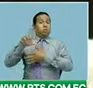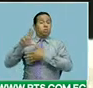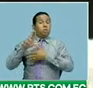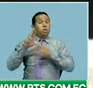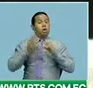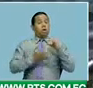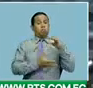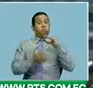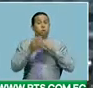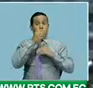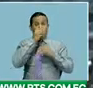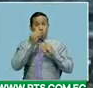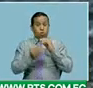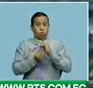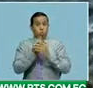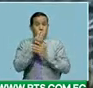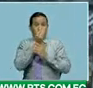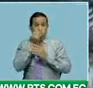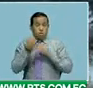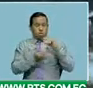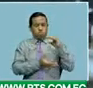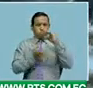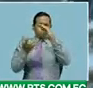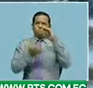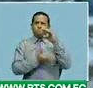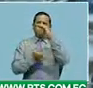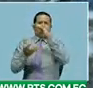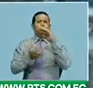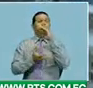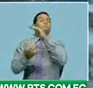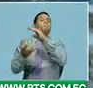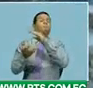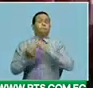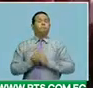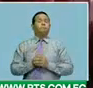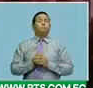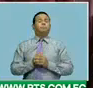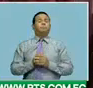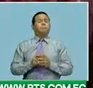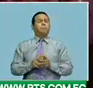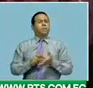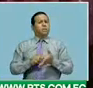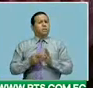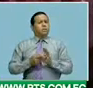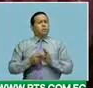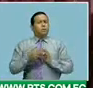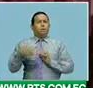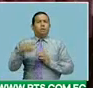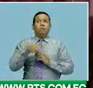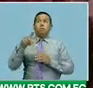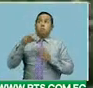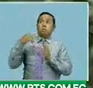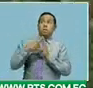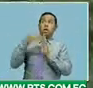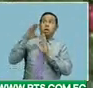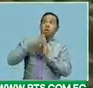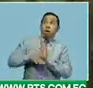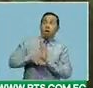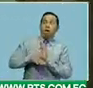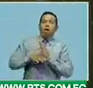del 6.8% al 0% de pago de arancel representa un alivio para este sector, que dejará de